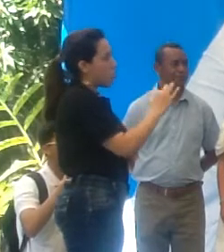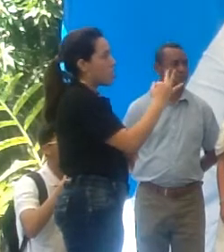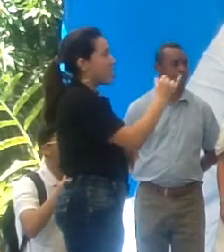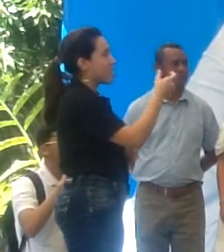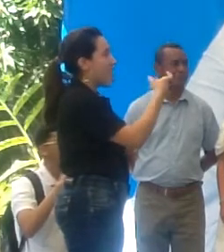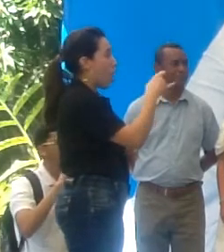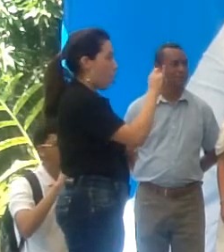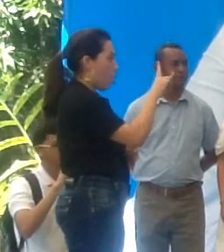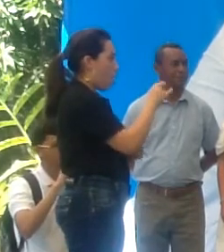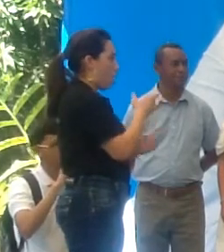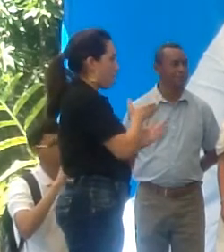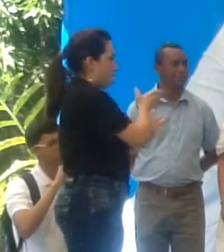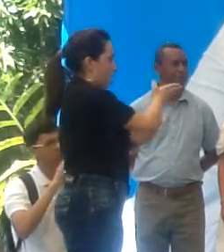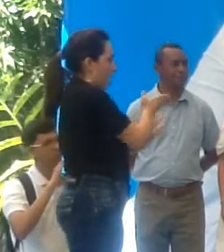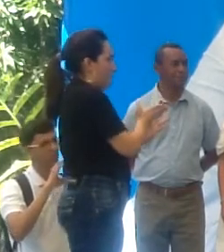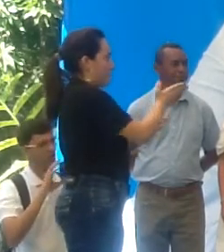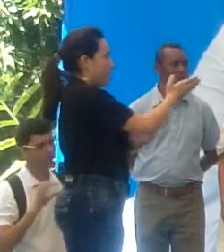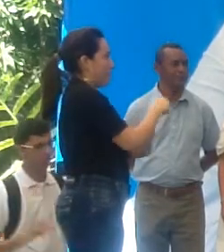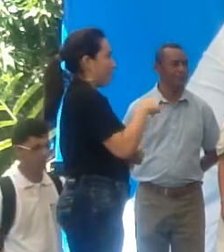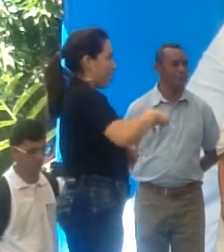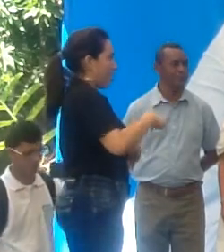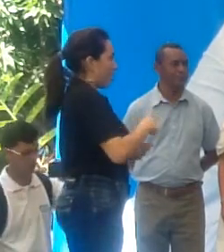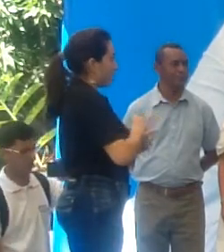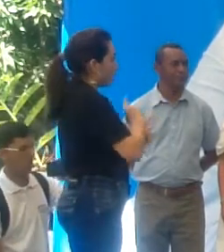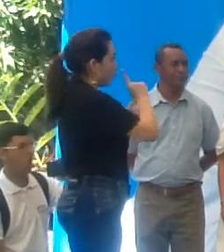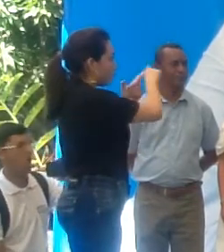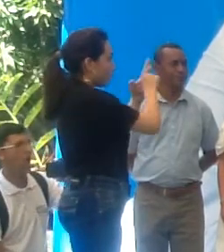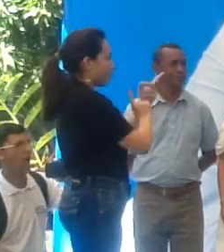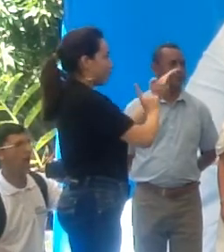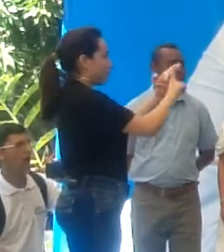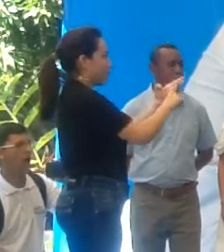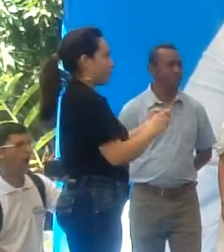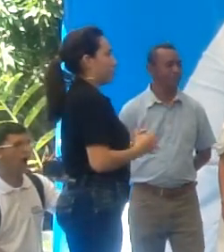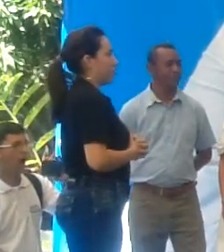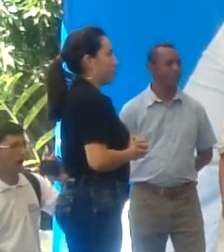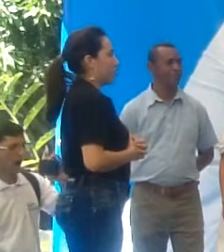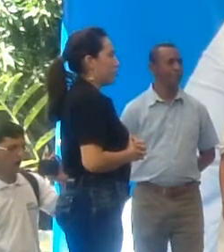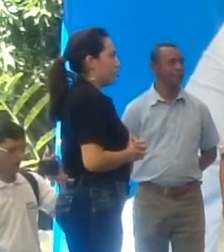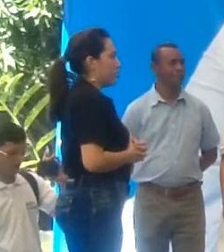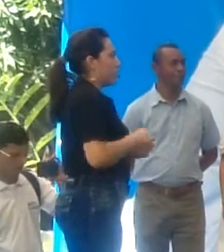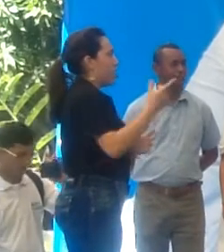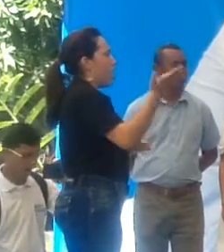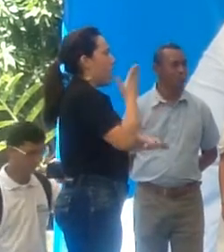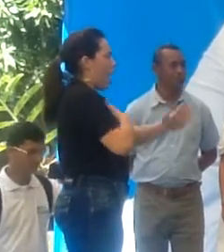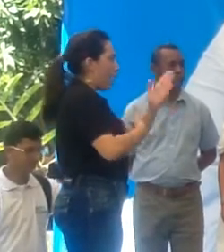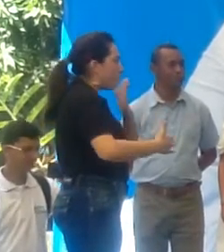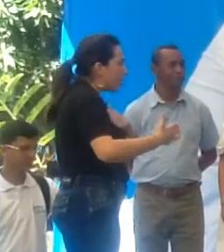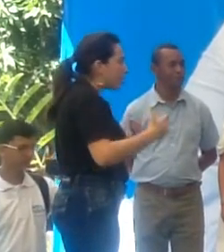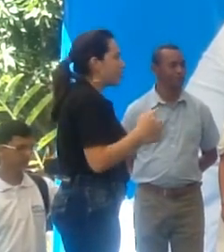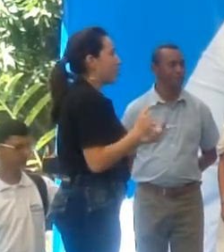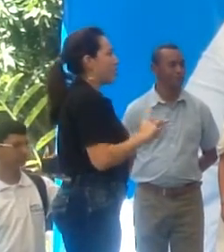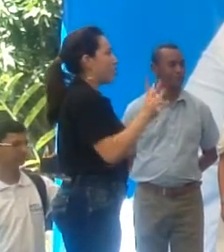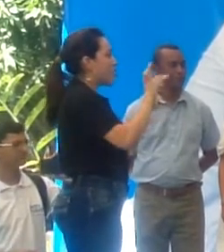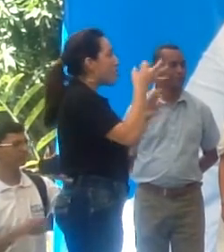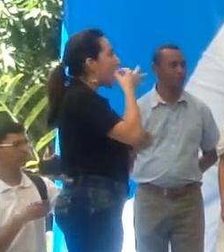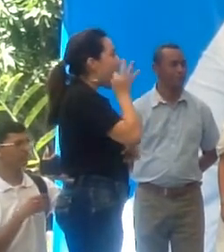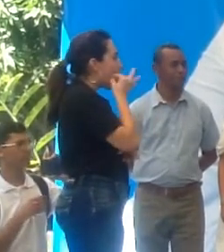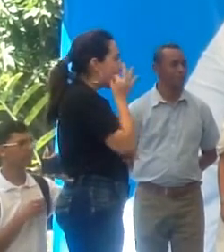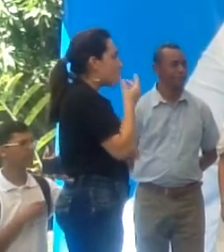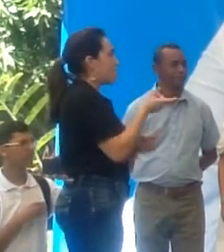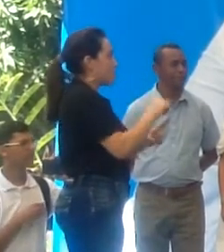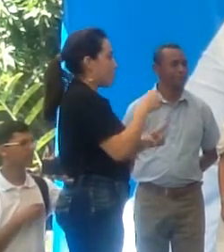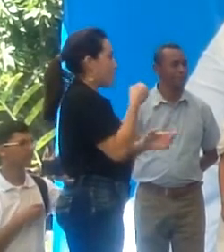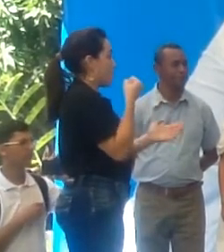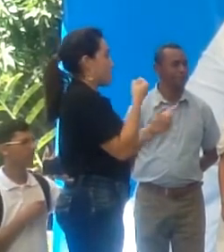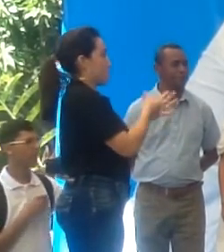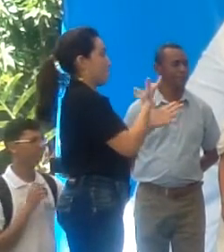que va a impactar de manera positiva en todo el sector cafetero, en los campesinos, pero además le